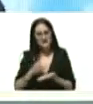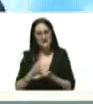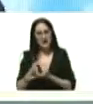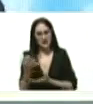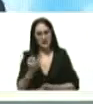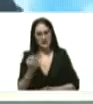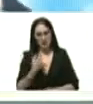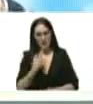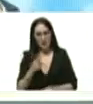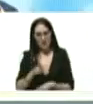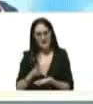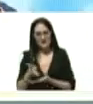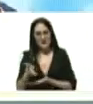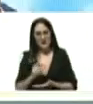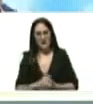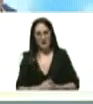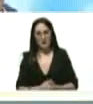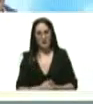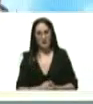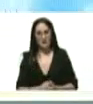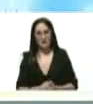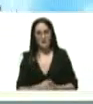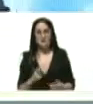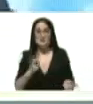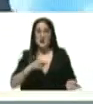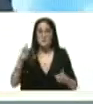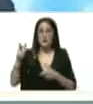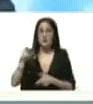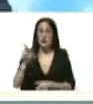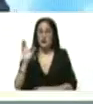también. ¿Cuál es la oferta exportable nuestra para Colombia?